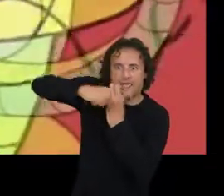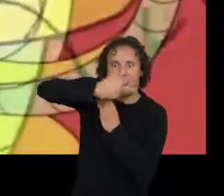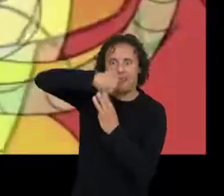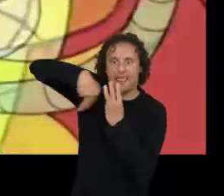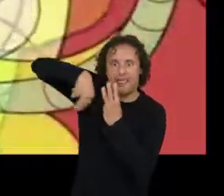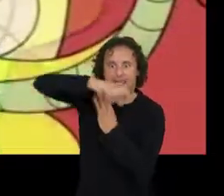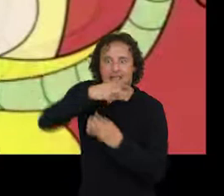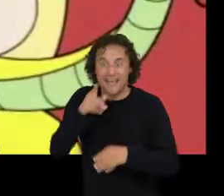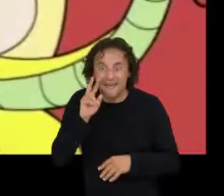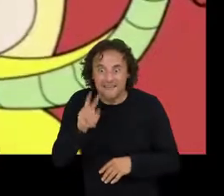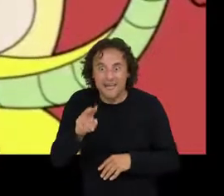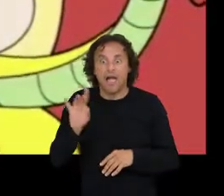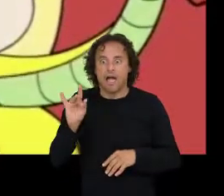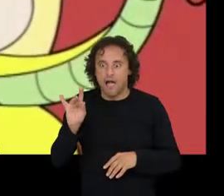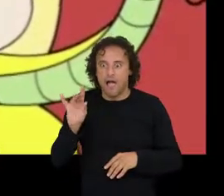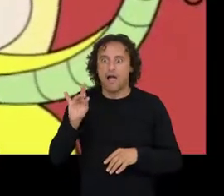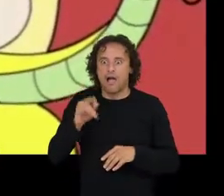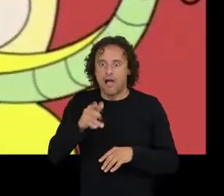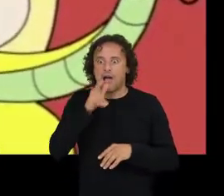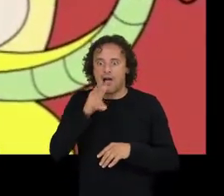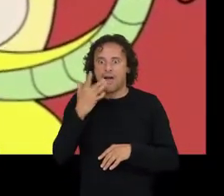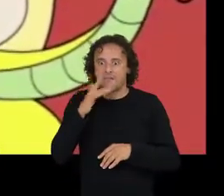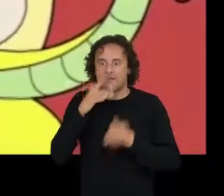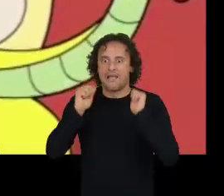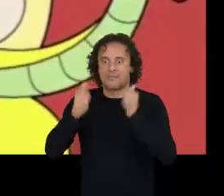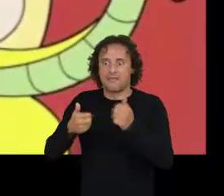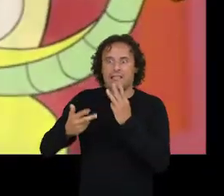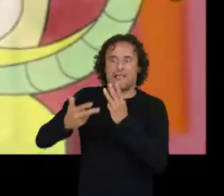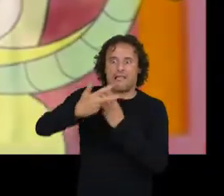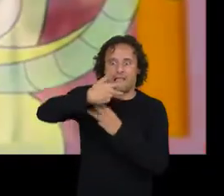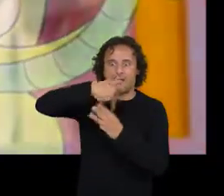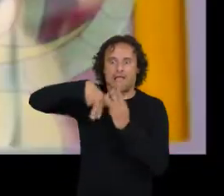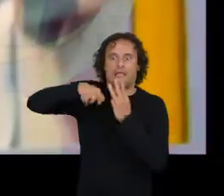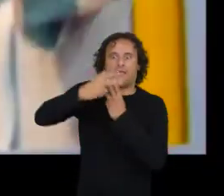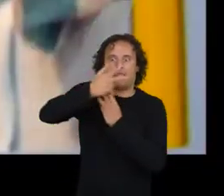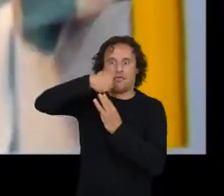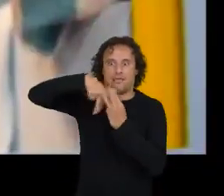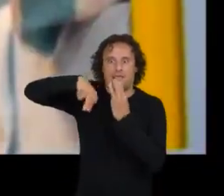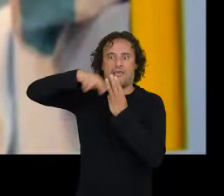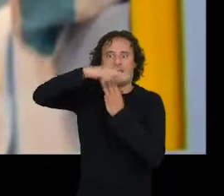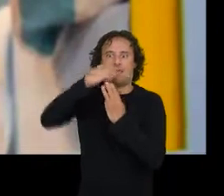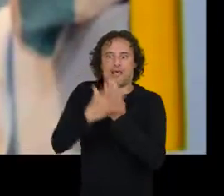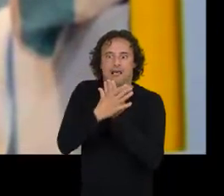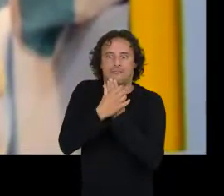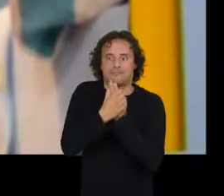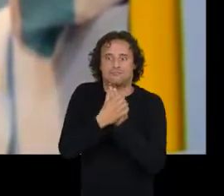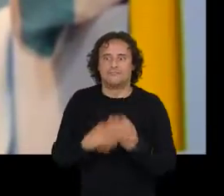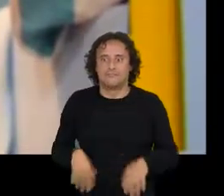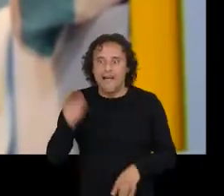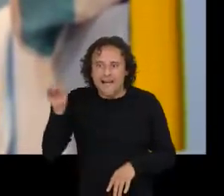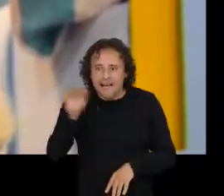Ay, sí, a serpe amarela está a enroscarse en nos. E vedes como a serpe